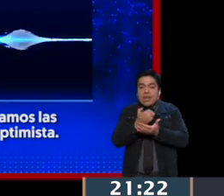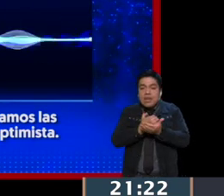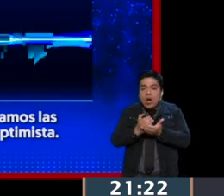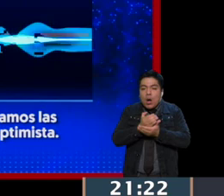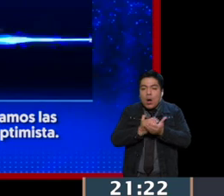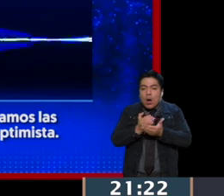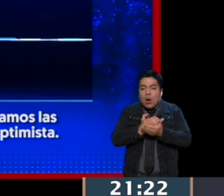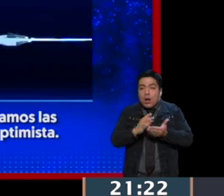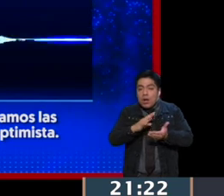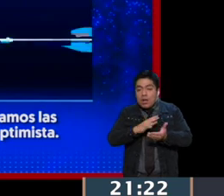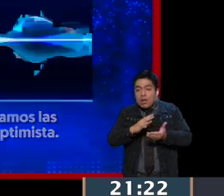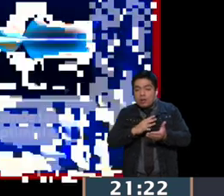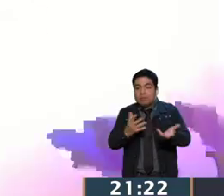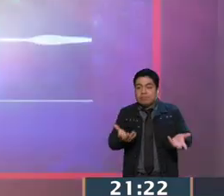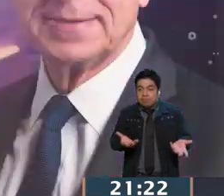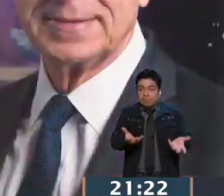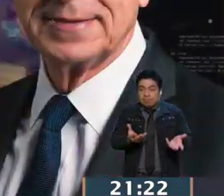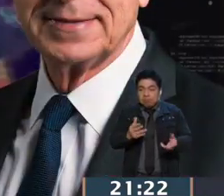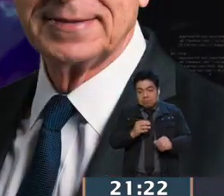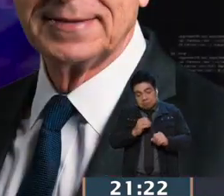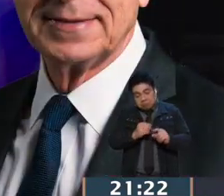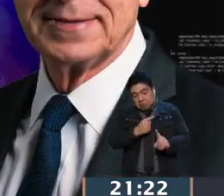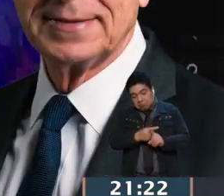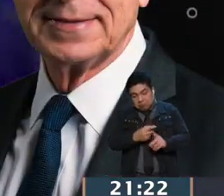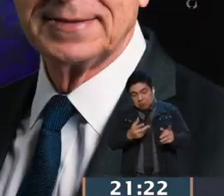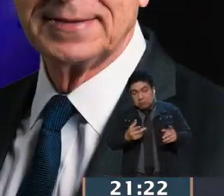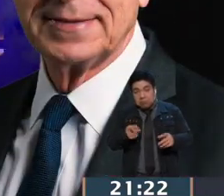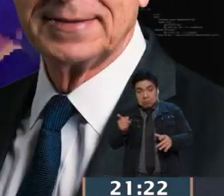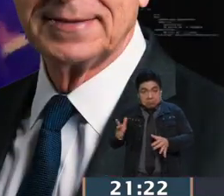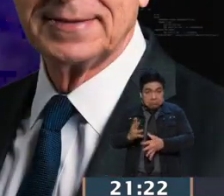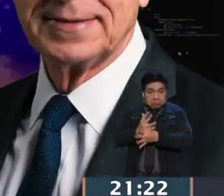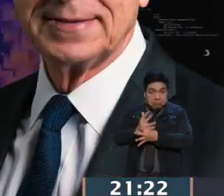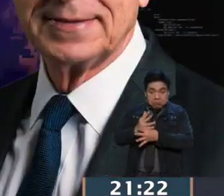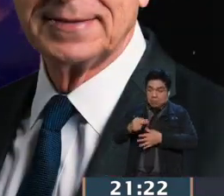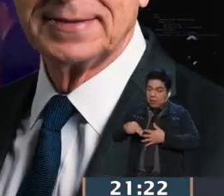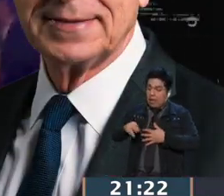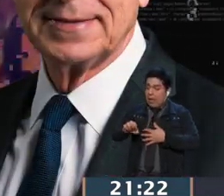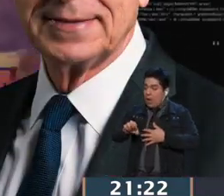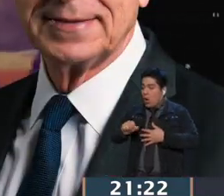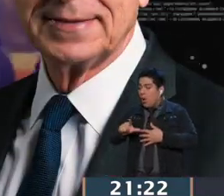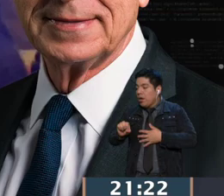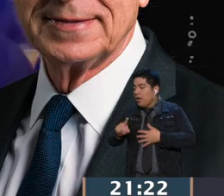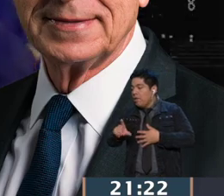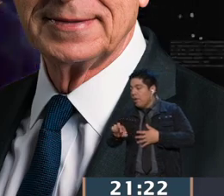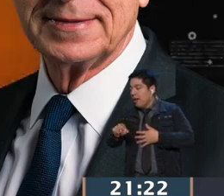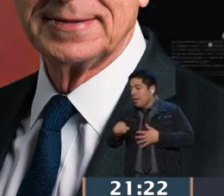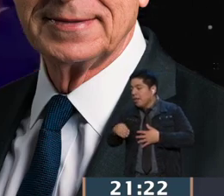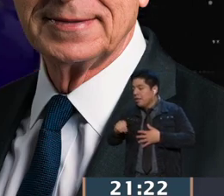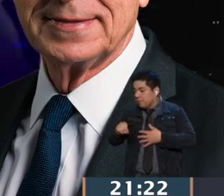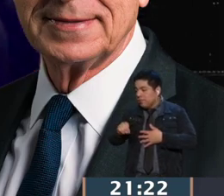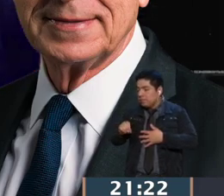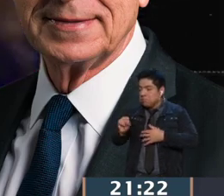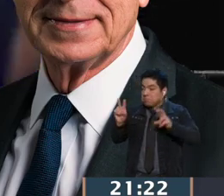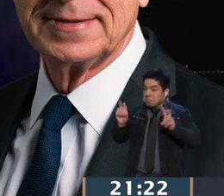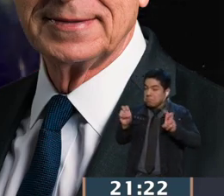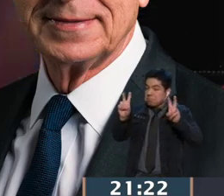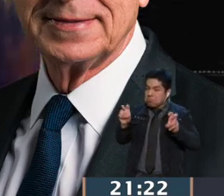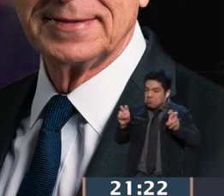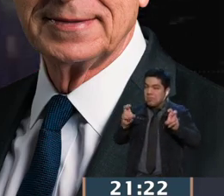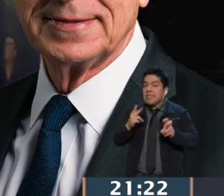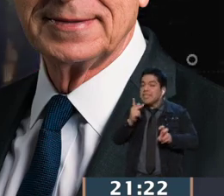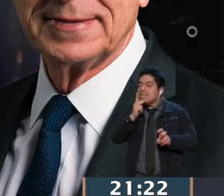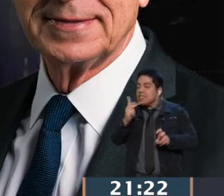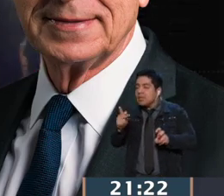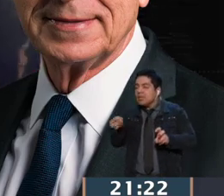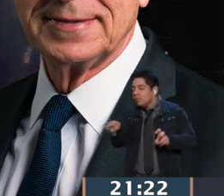han causado, entonces soy optimista. Además, aseguró que el neoliberalismo se ha convertido en un término utilizado popularmente